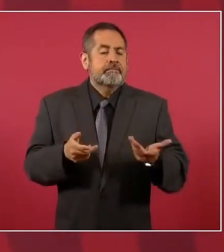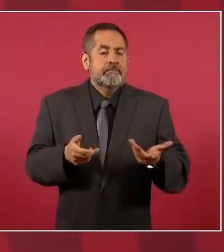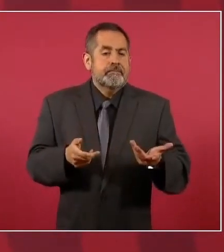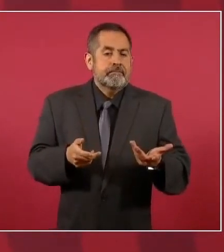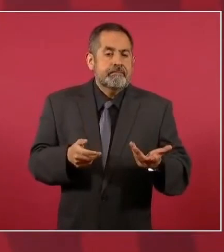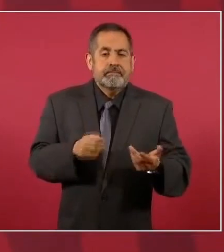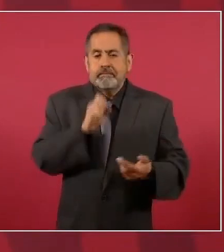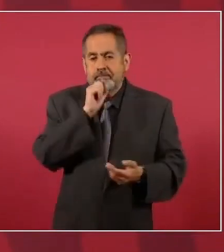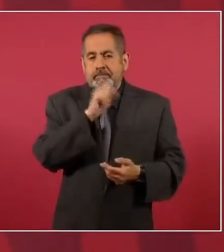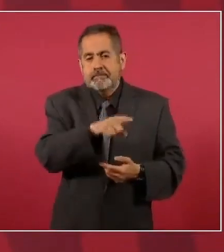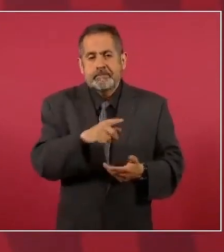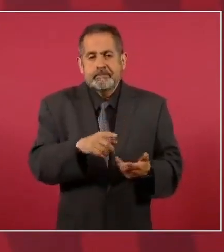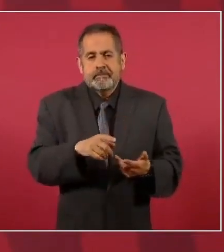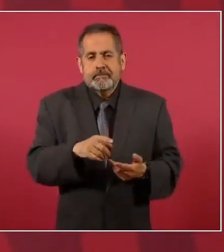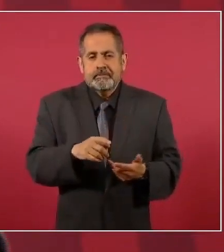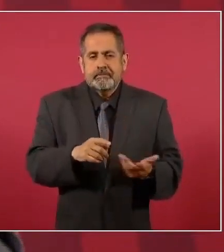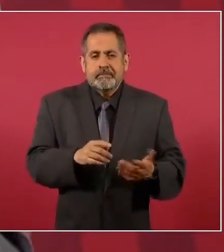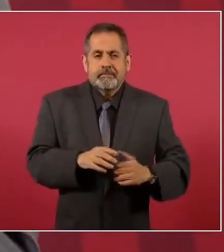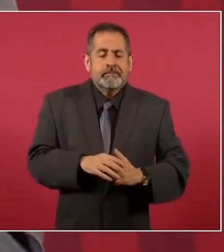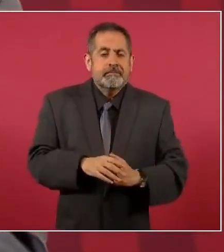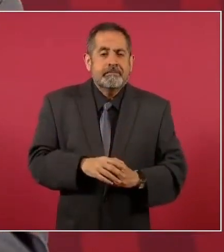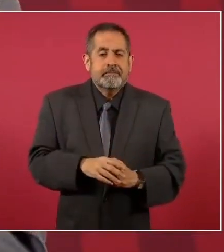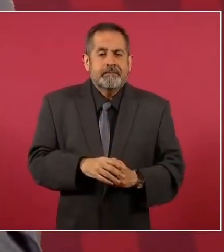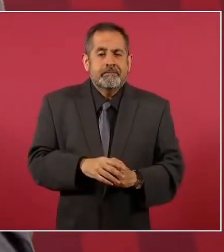lo de la novela